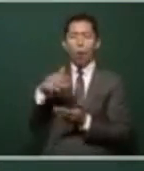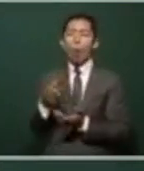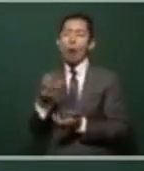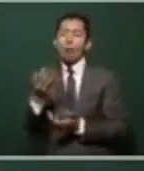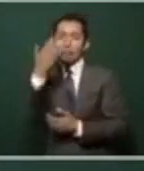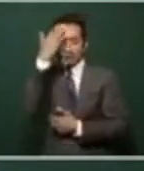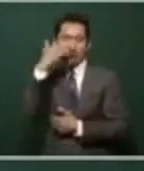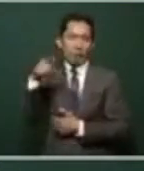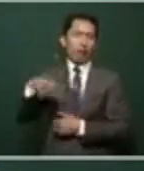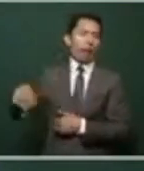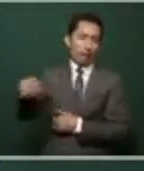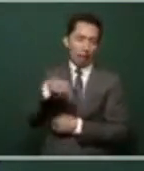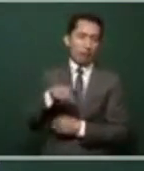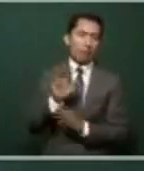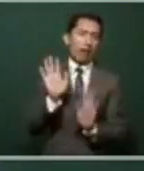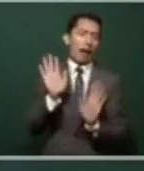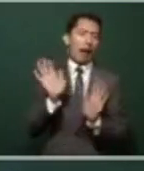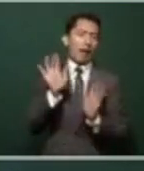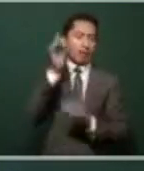No es